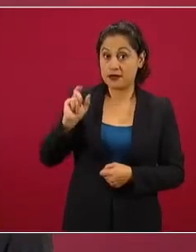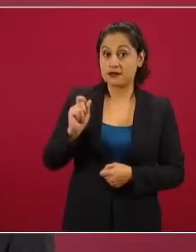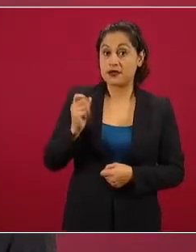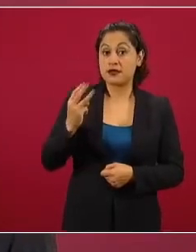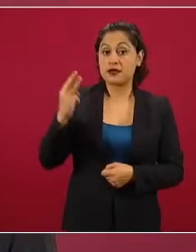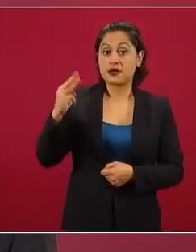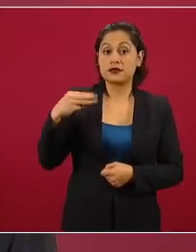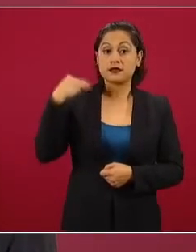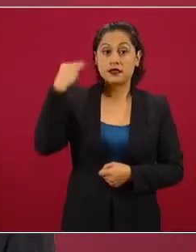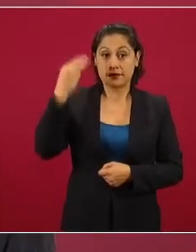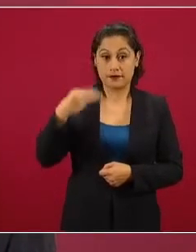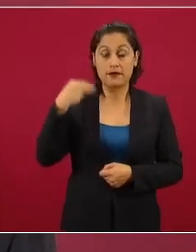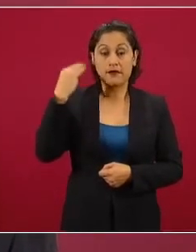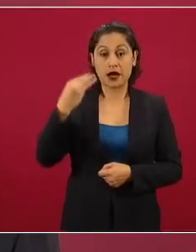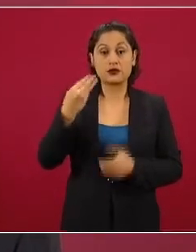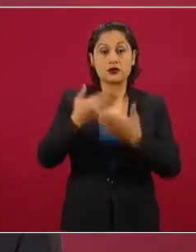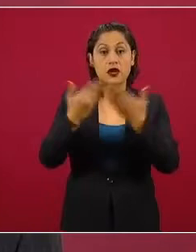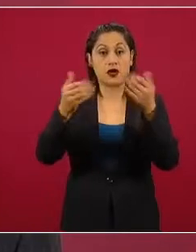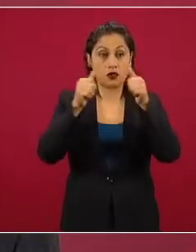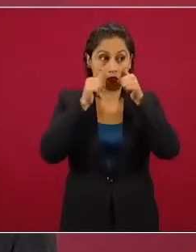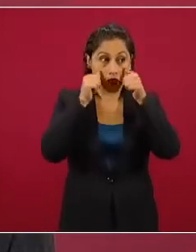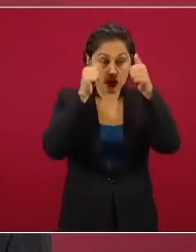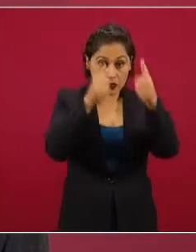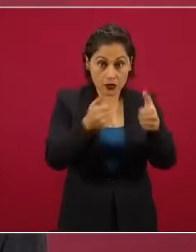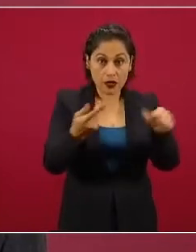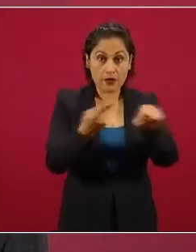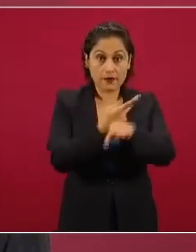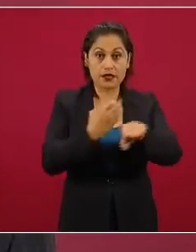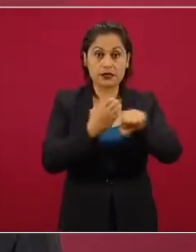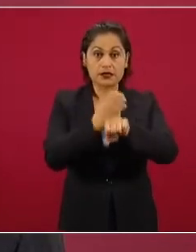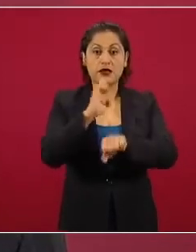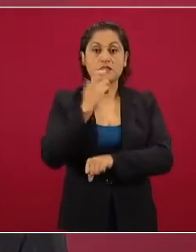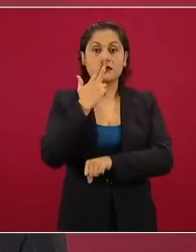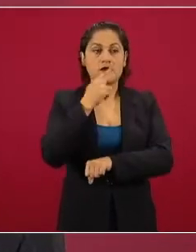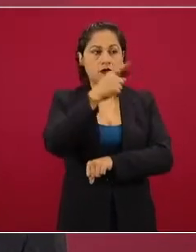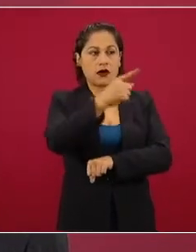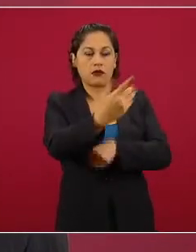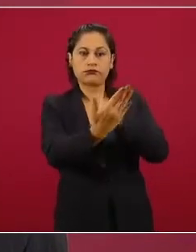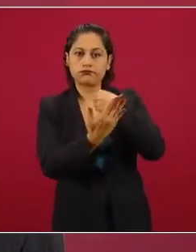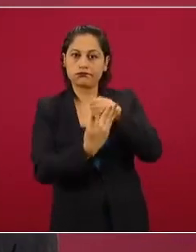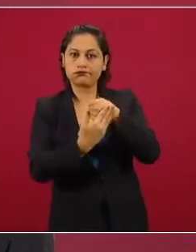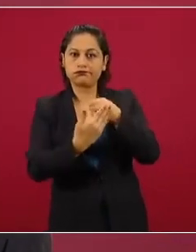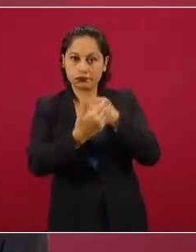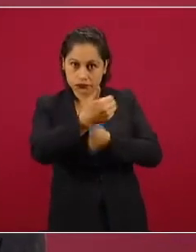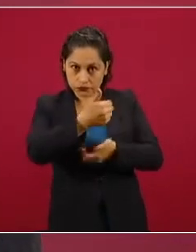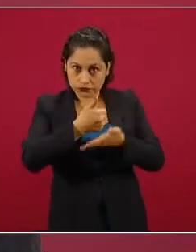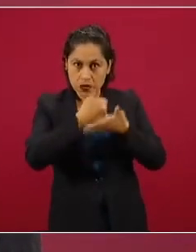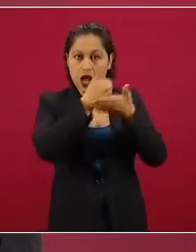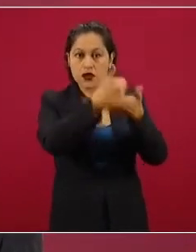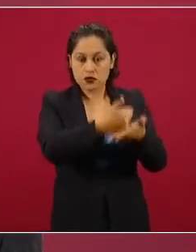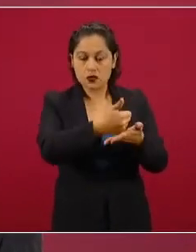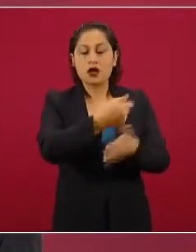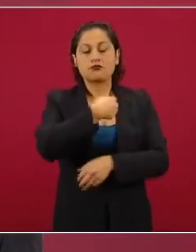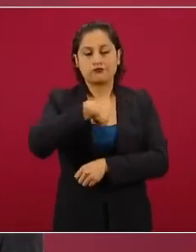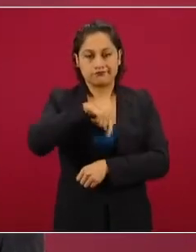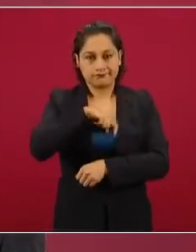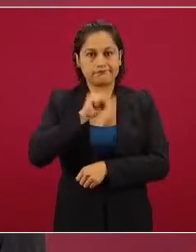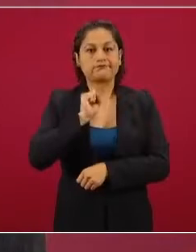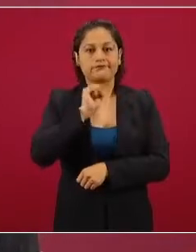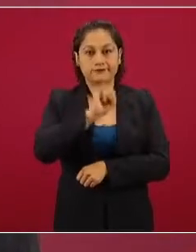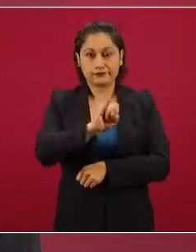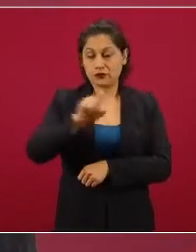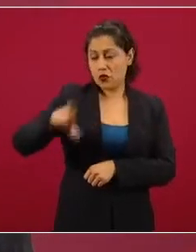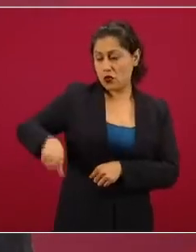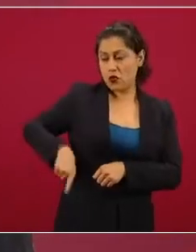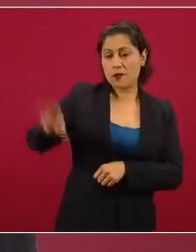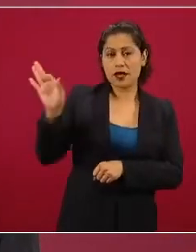marzo, y a petición del gobierno del estado, brindamos la ayuda que da el gobierno